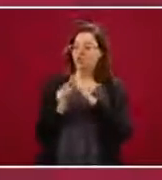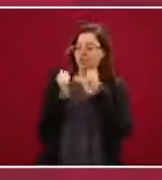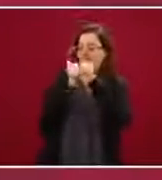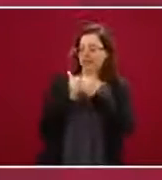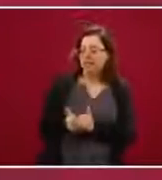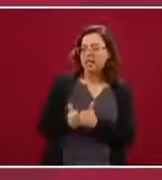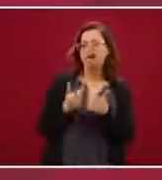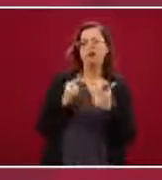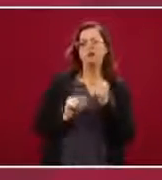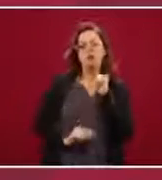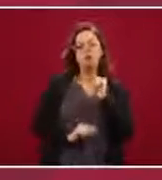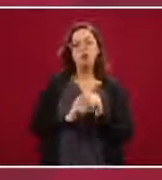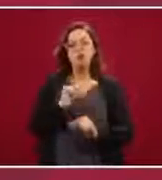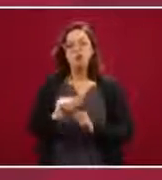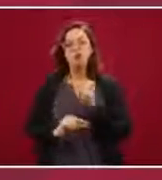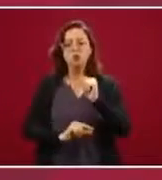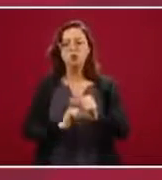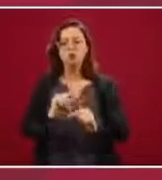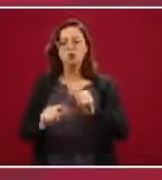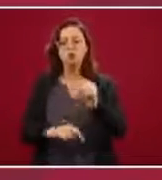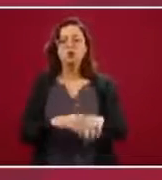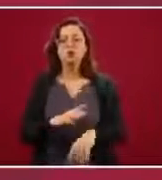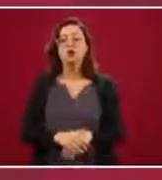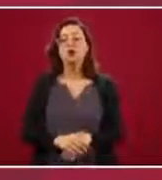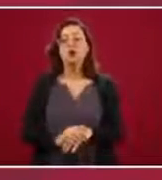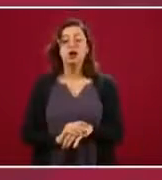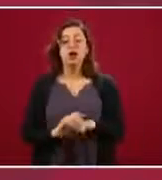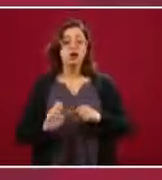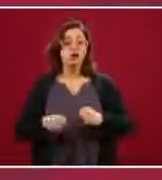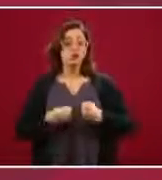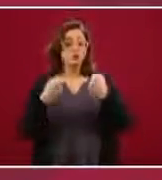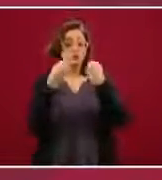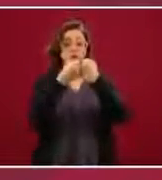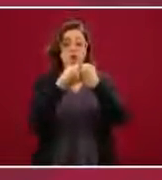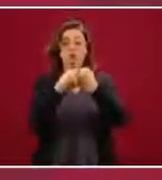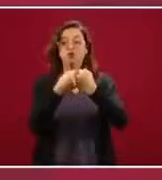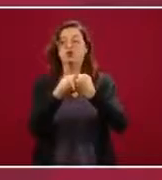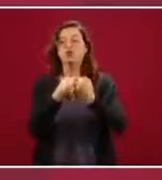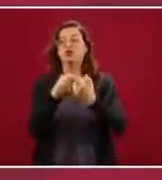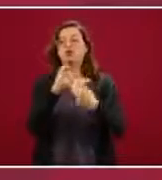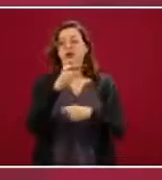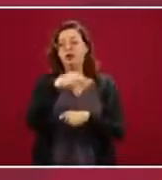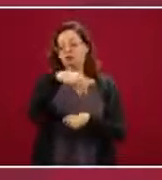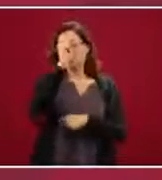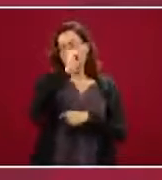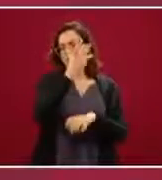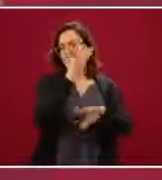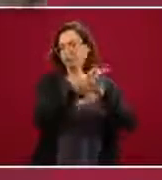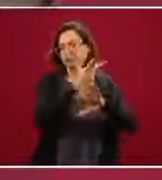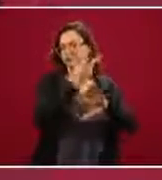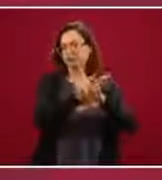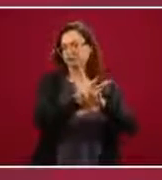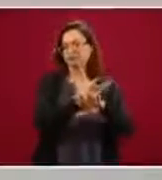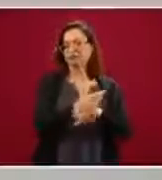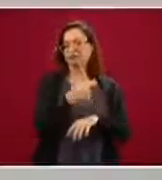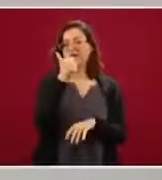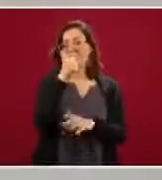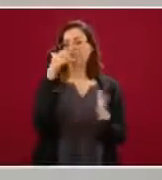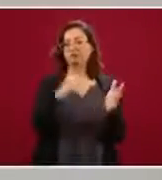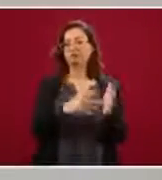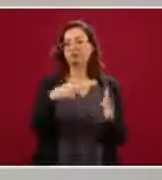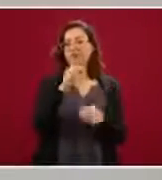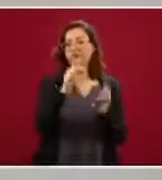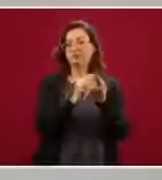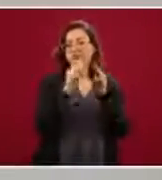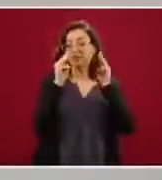decir, hay una mezcla. Y en las fronteras, lo mismo, la frontera de México con Estados Unidos, 3,000 kilómetros cuadrados, es la